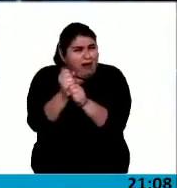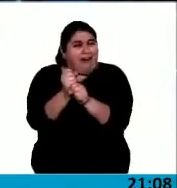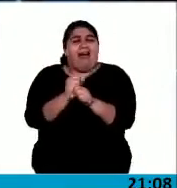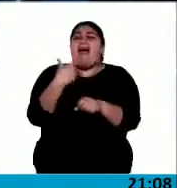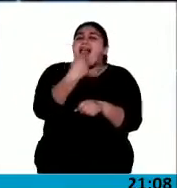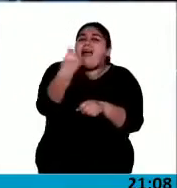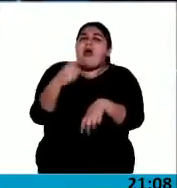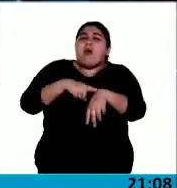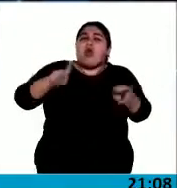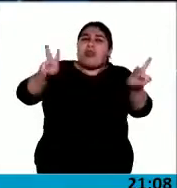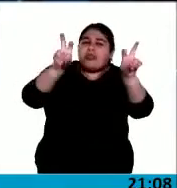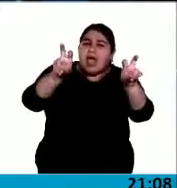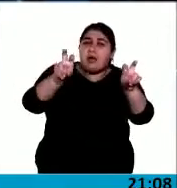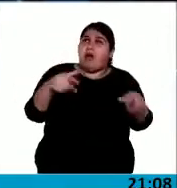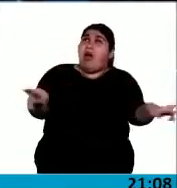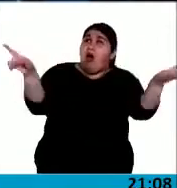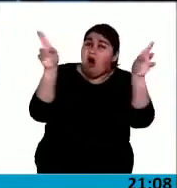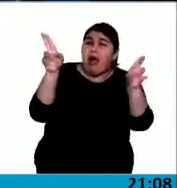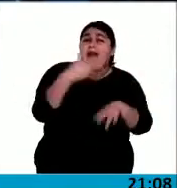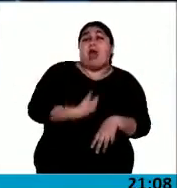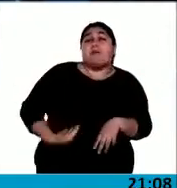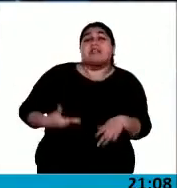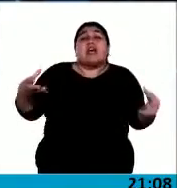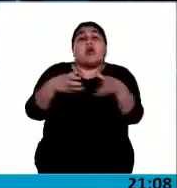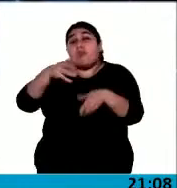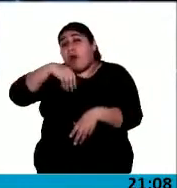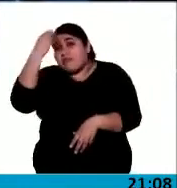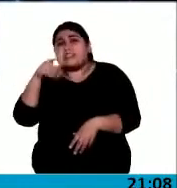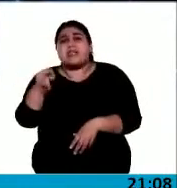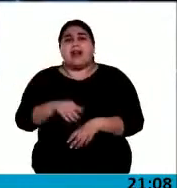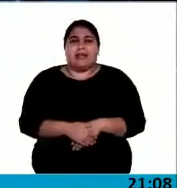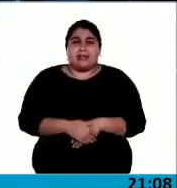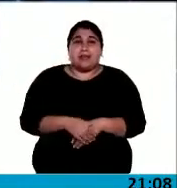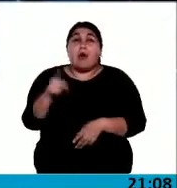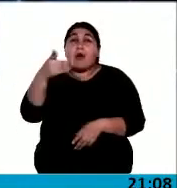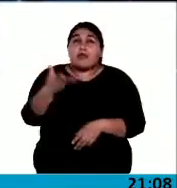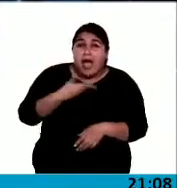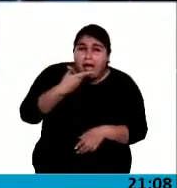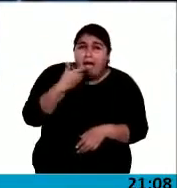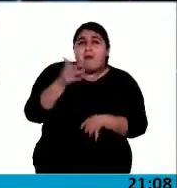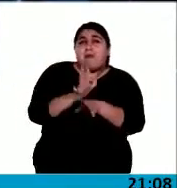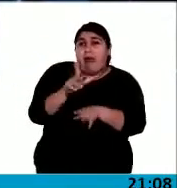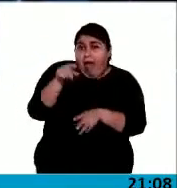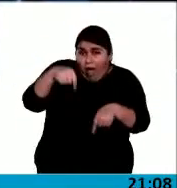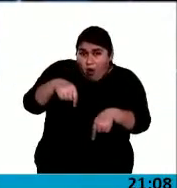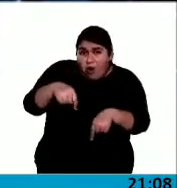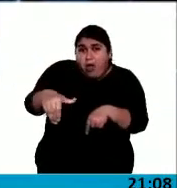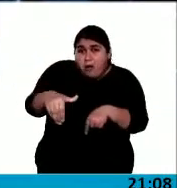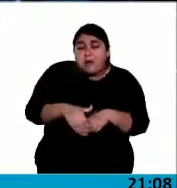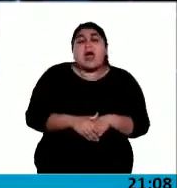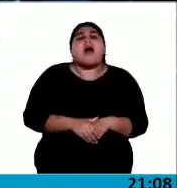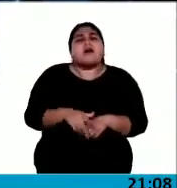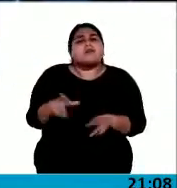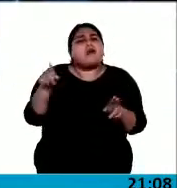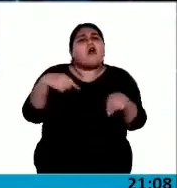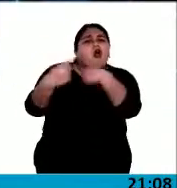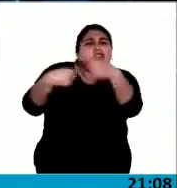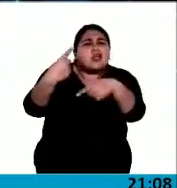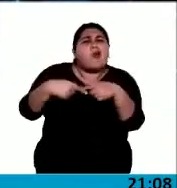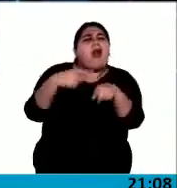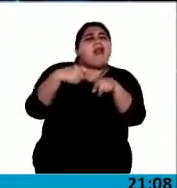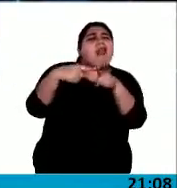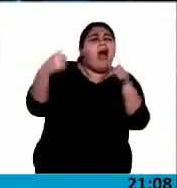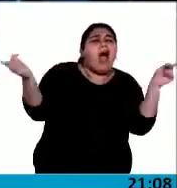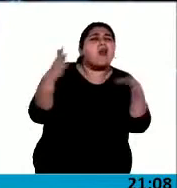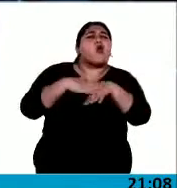de los temas. Y ojalá el presidente del bloque oficialista, cuando le toque hacer uso de la palabra, no continúe con esto de la